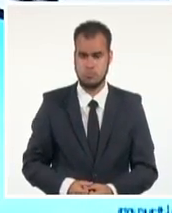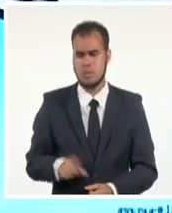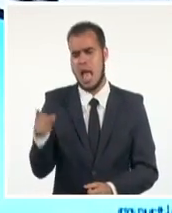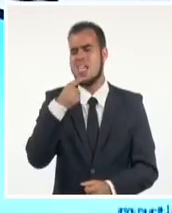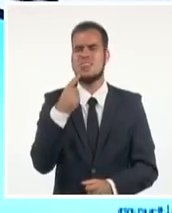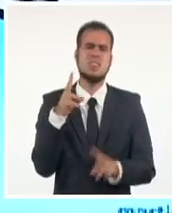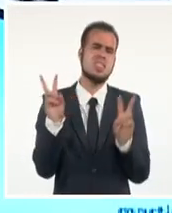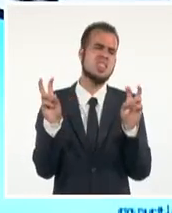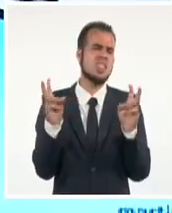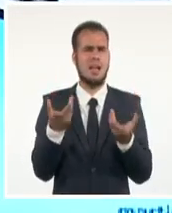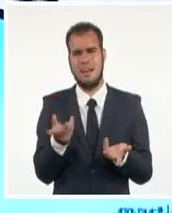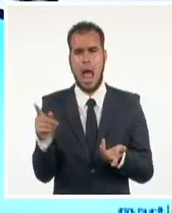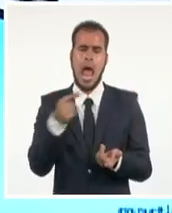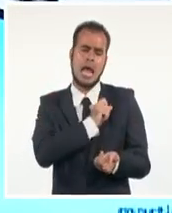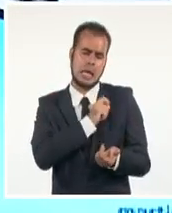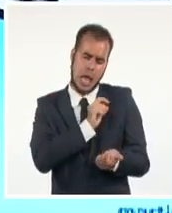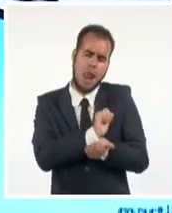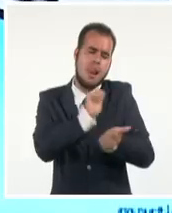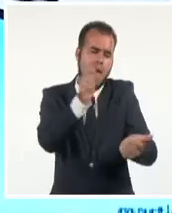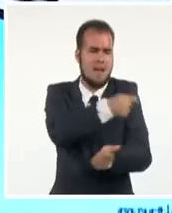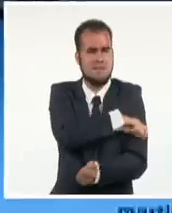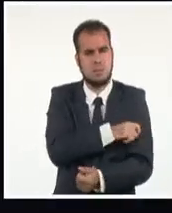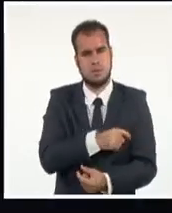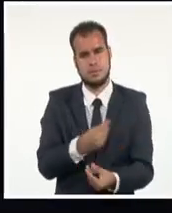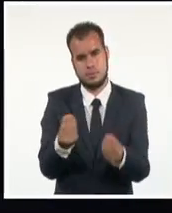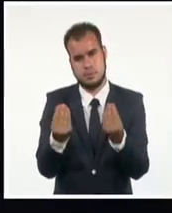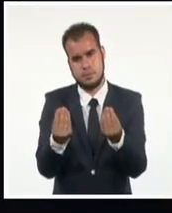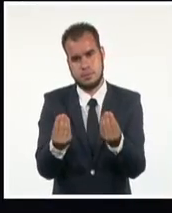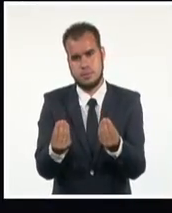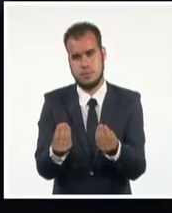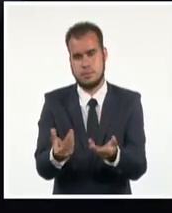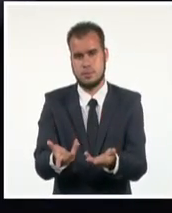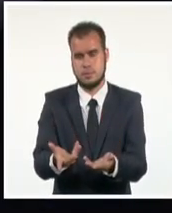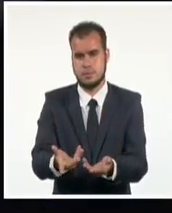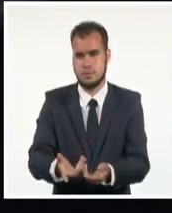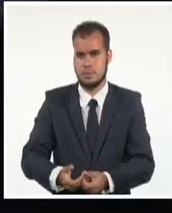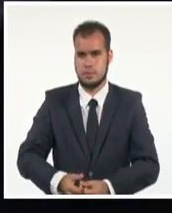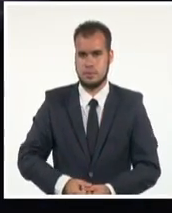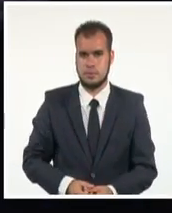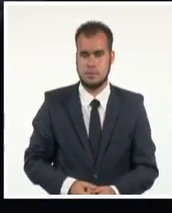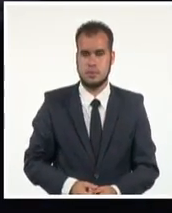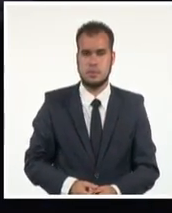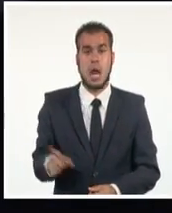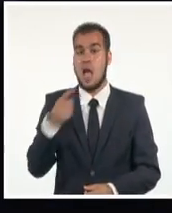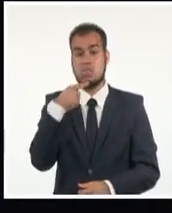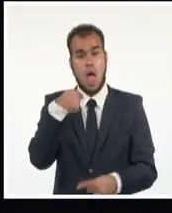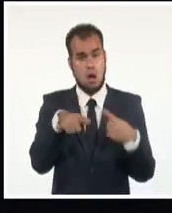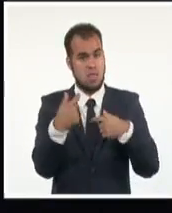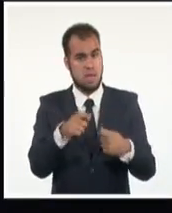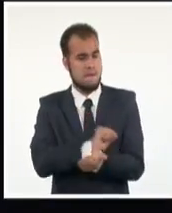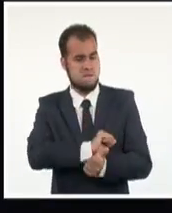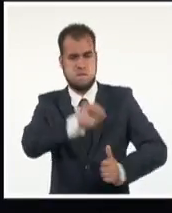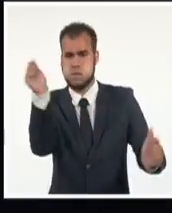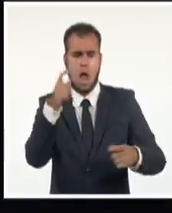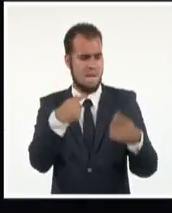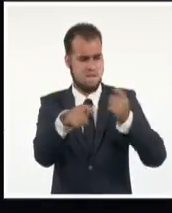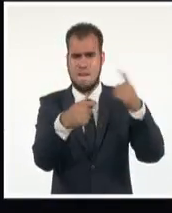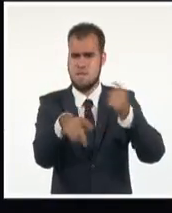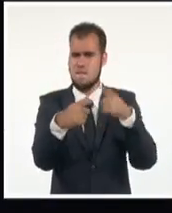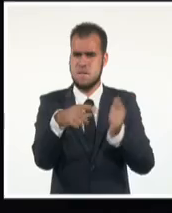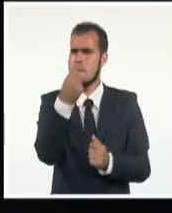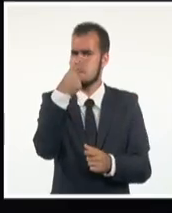la donación de cualquier insumo que sea trasladado a Matanzas es tan importante como que de varias provincias del país se hayan ido los mismos